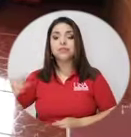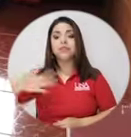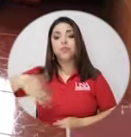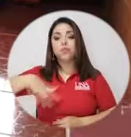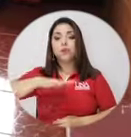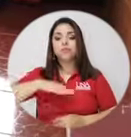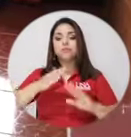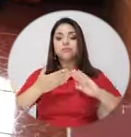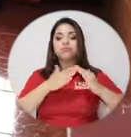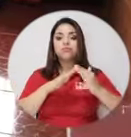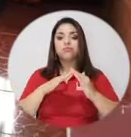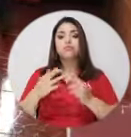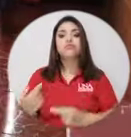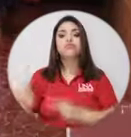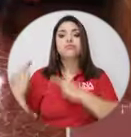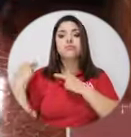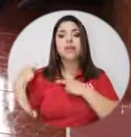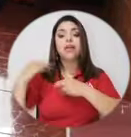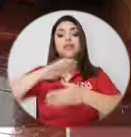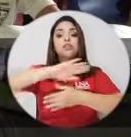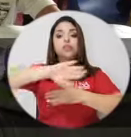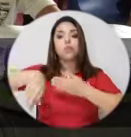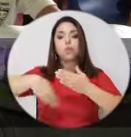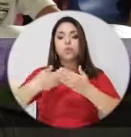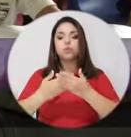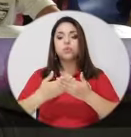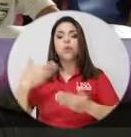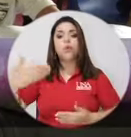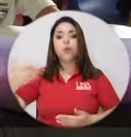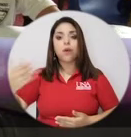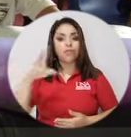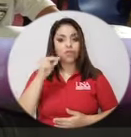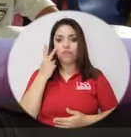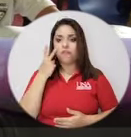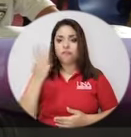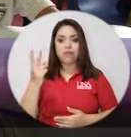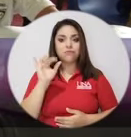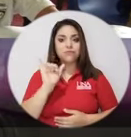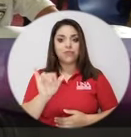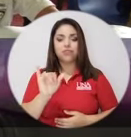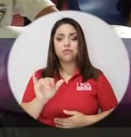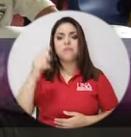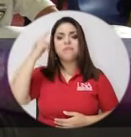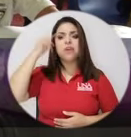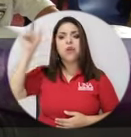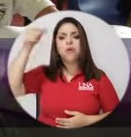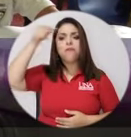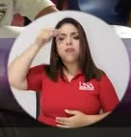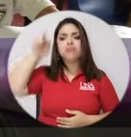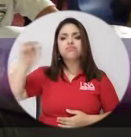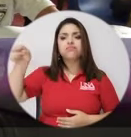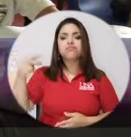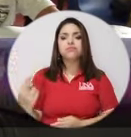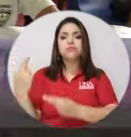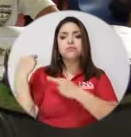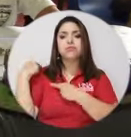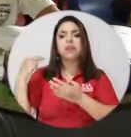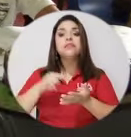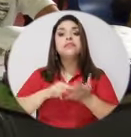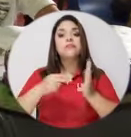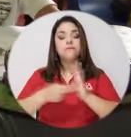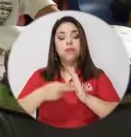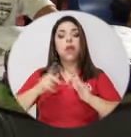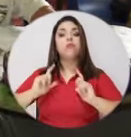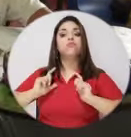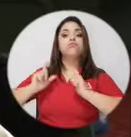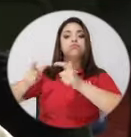niñas de nuestras comunidades de alguna manera son responsabilidad de todos y todas. Porque cuando no lo vemos así y cuando lo vemos como algo que es